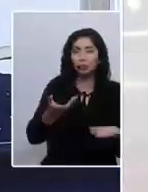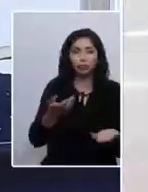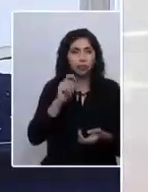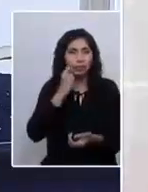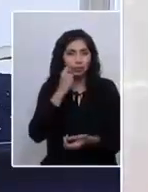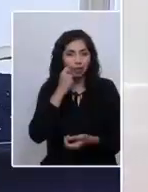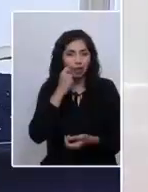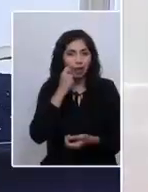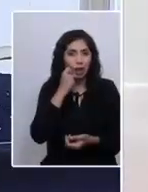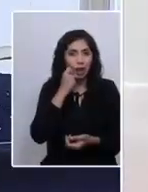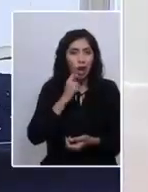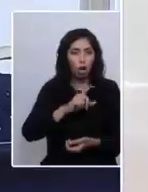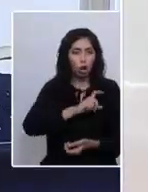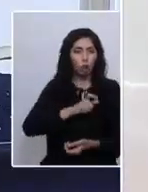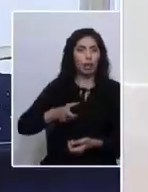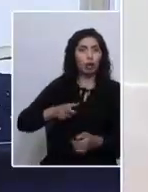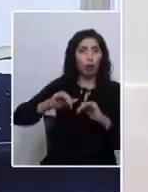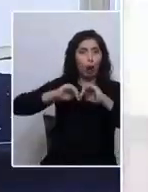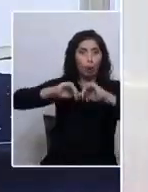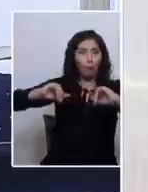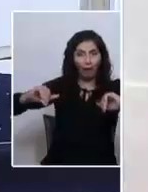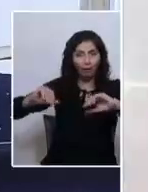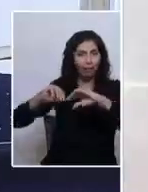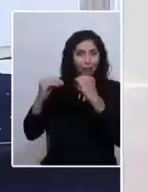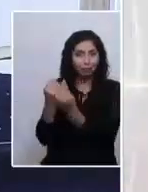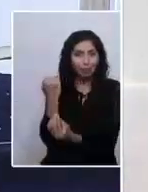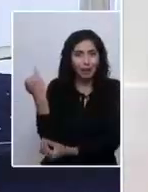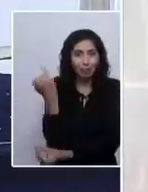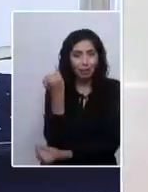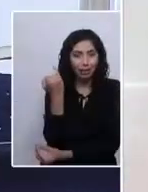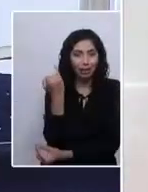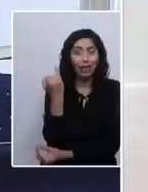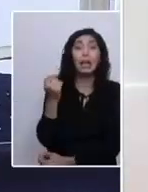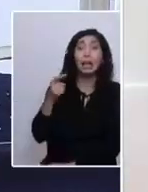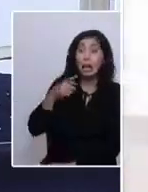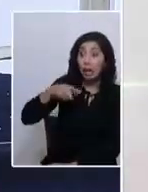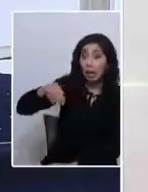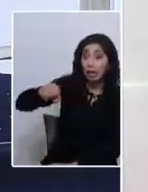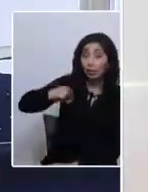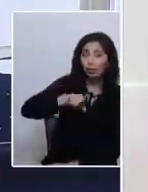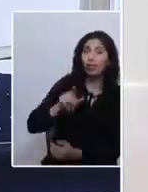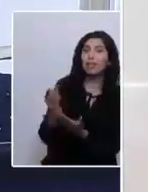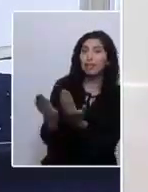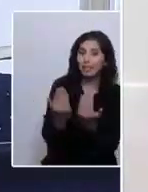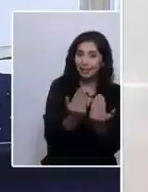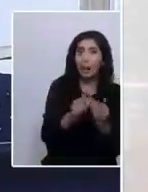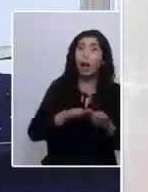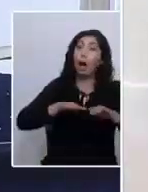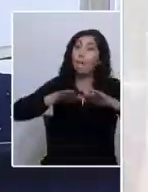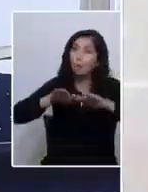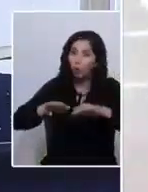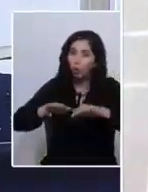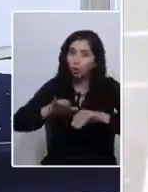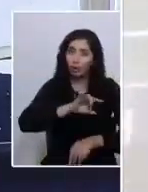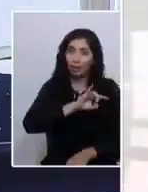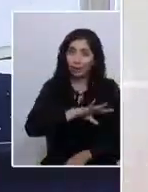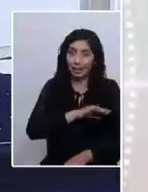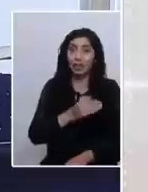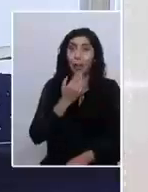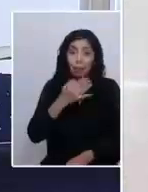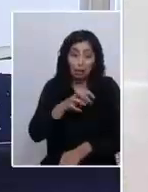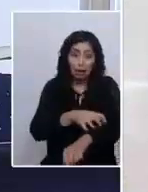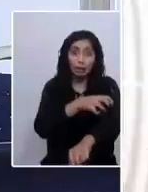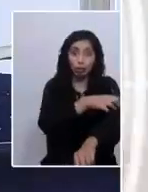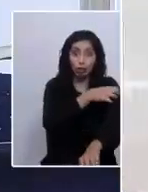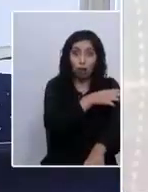la votación de ayer, que son irrelevantes, decían ellos. Porque decían que, pese a que ellos se ponían a todos, básicamente ellos no alcanzan a bloquear nada. Así